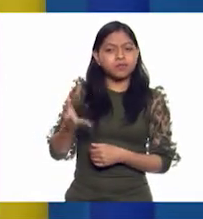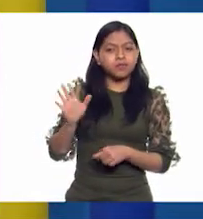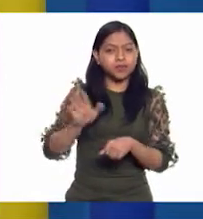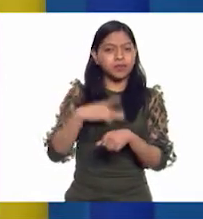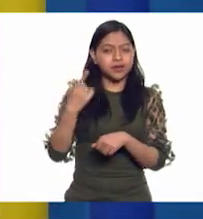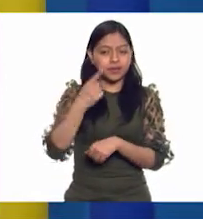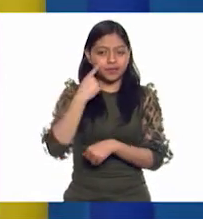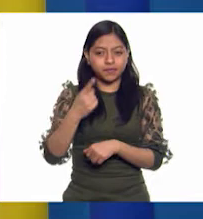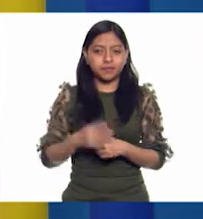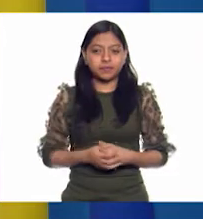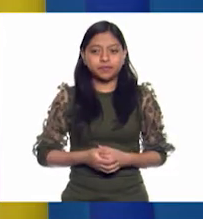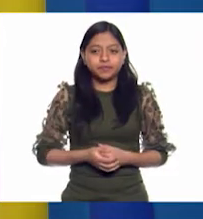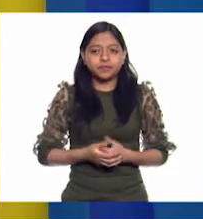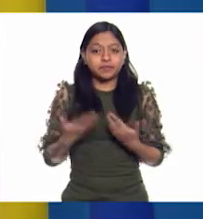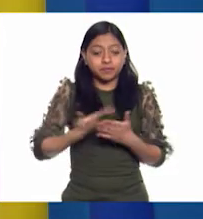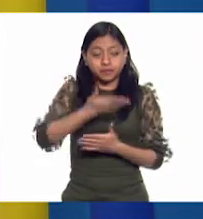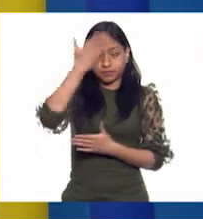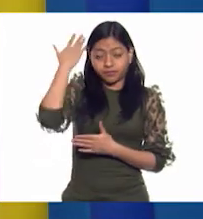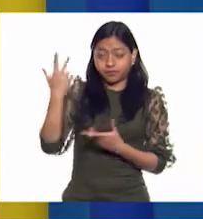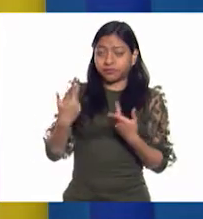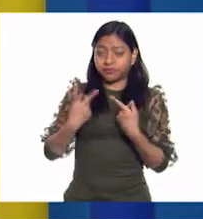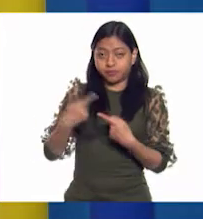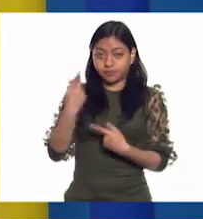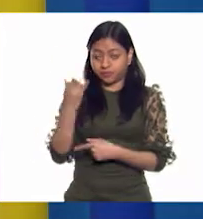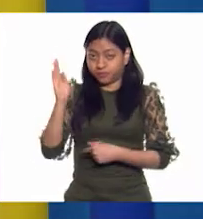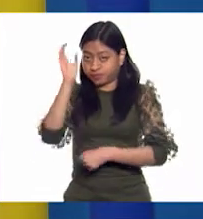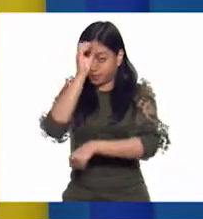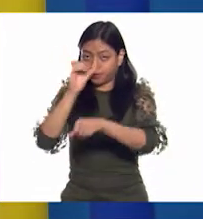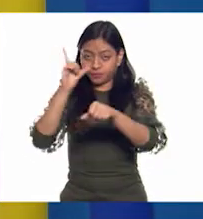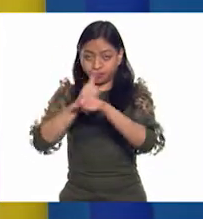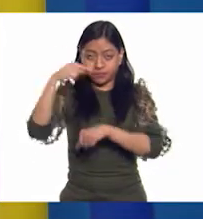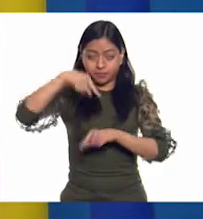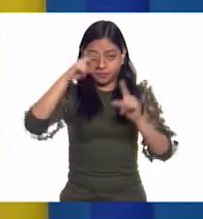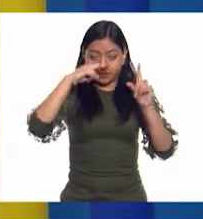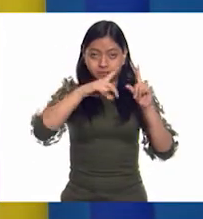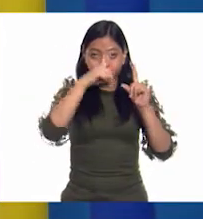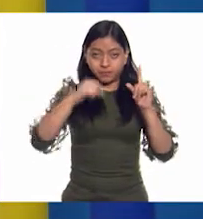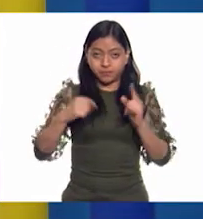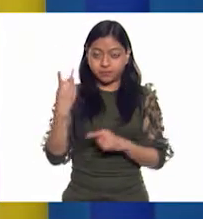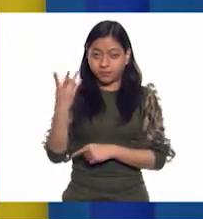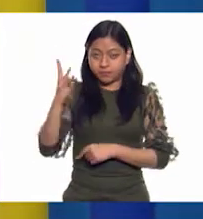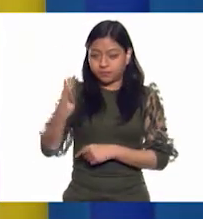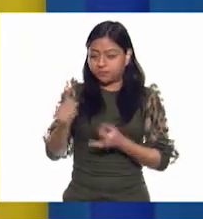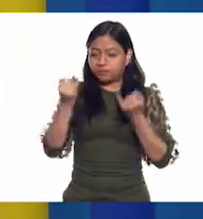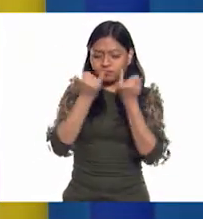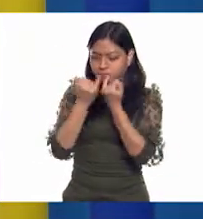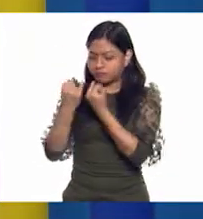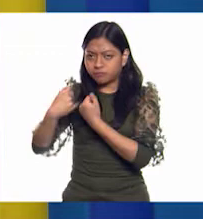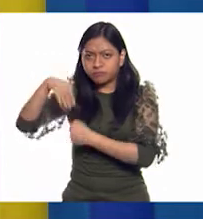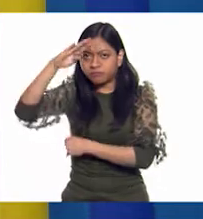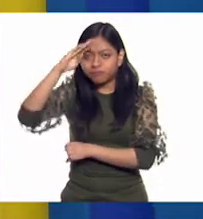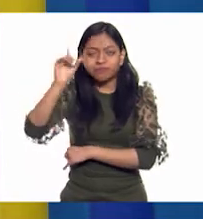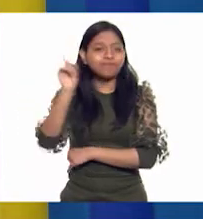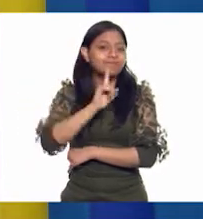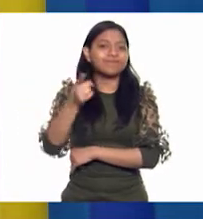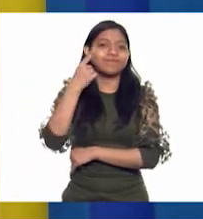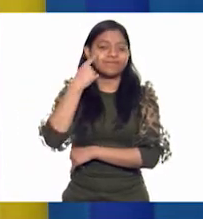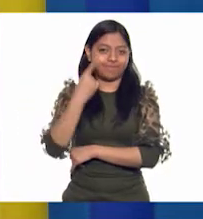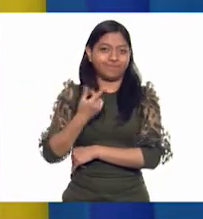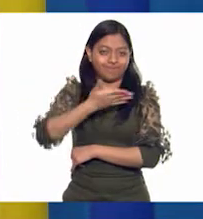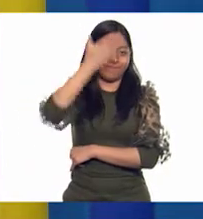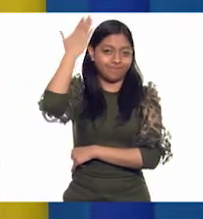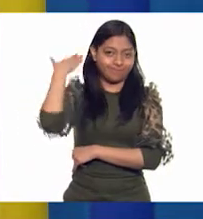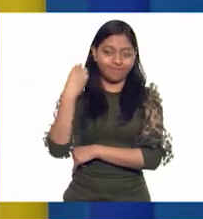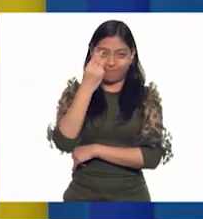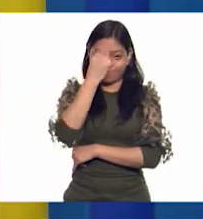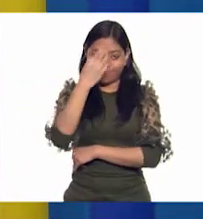mexicas. Pero no todas las culturas mexicanas antiguas tenían los mismos conocimientos. Mira, por ejemplo, los mayas